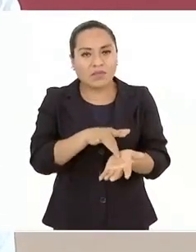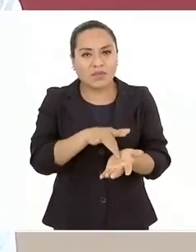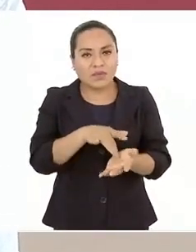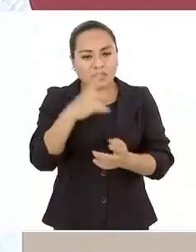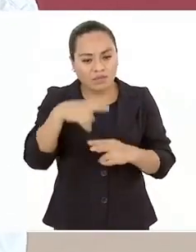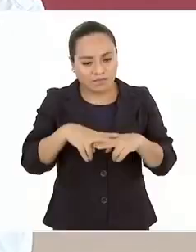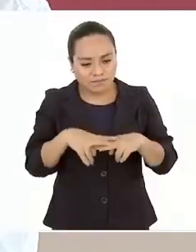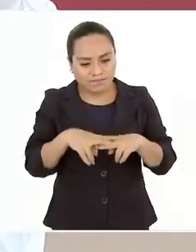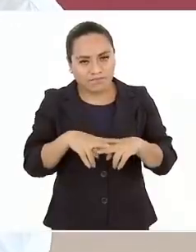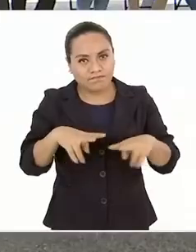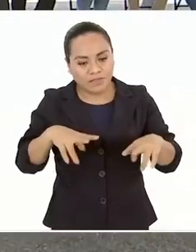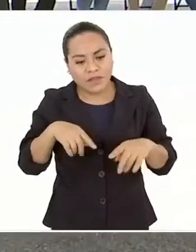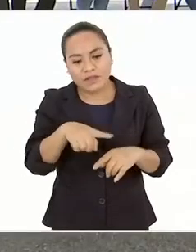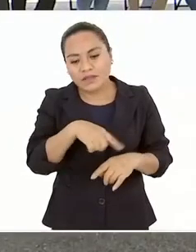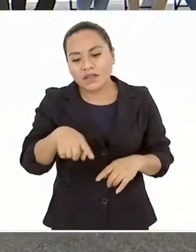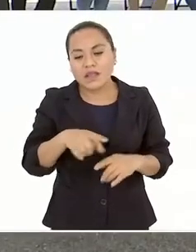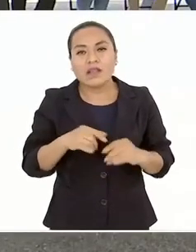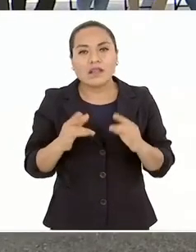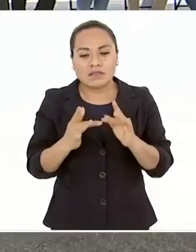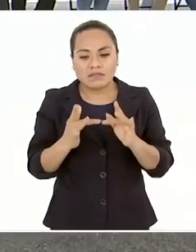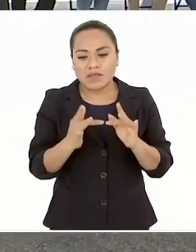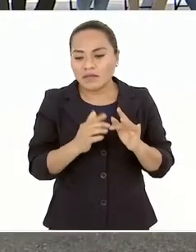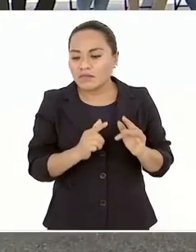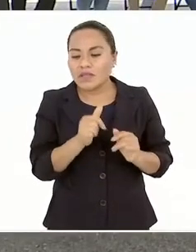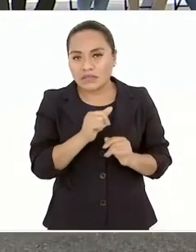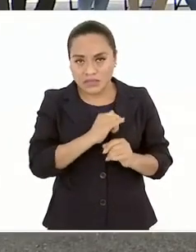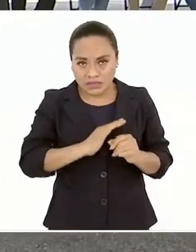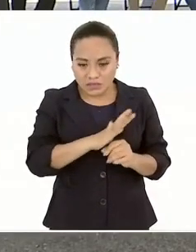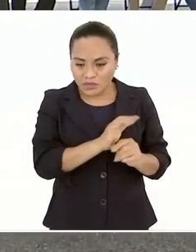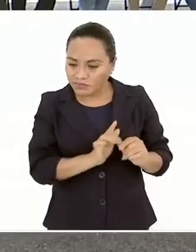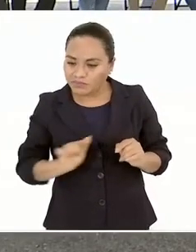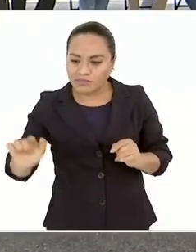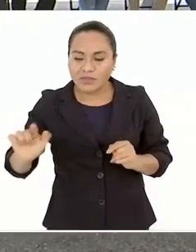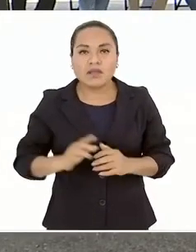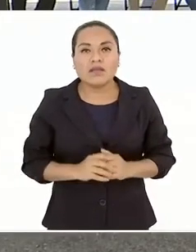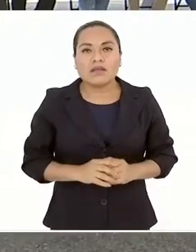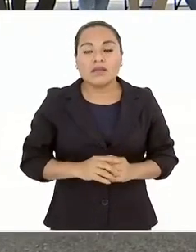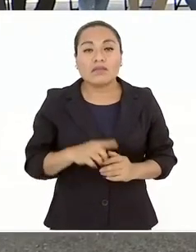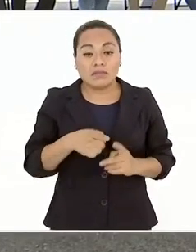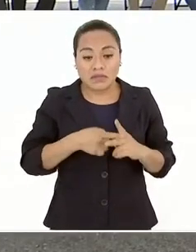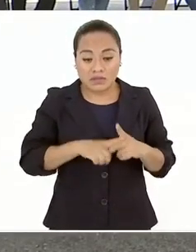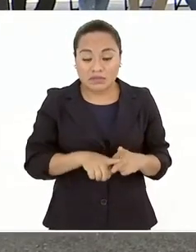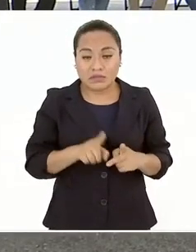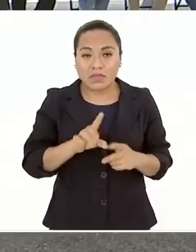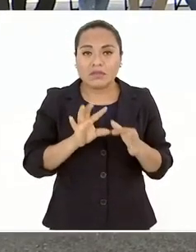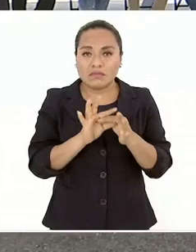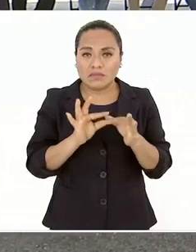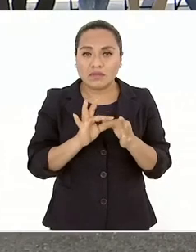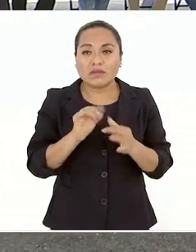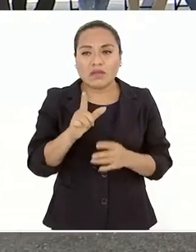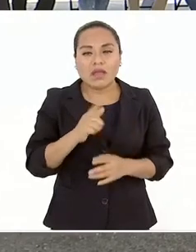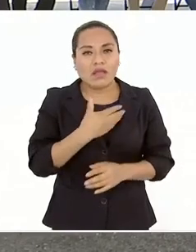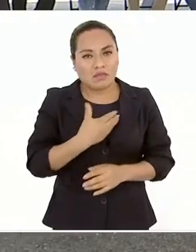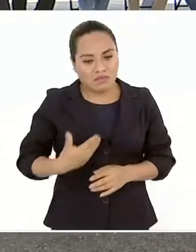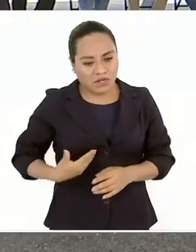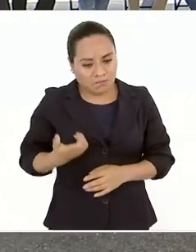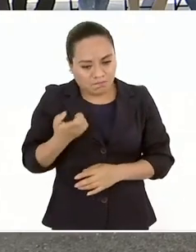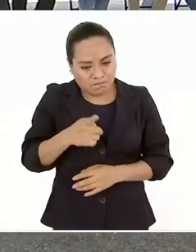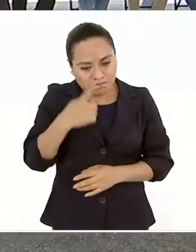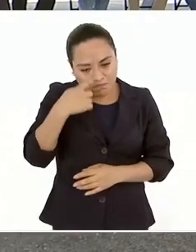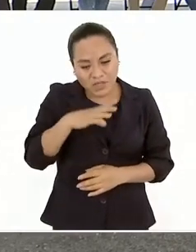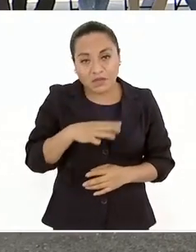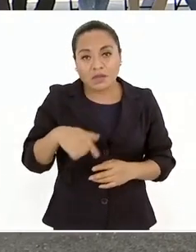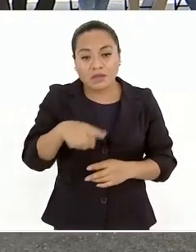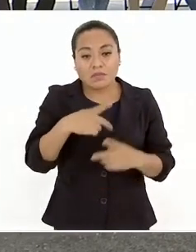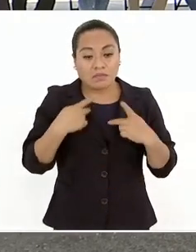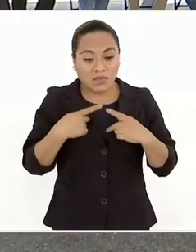corredor interoceánico. Desde un inicio, como fue indicación del presidente, prácticamente todo el gobierno